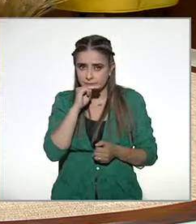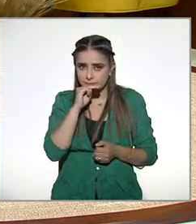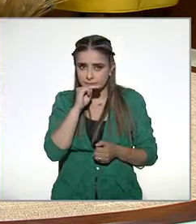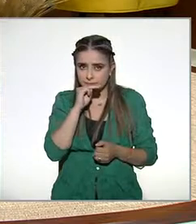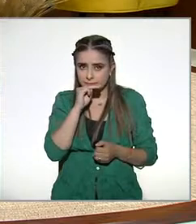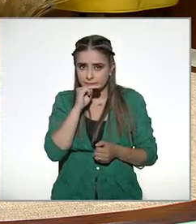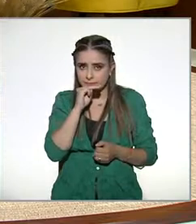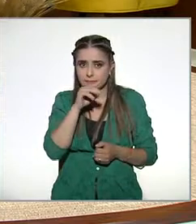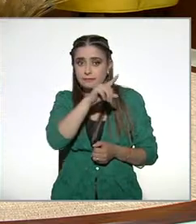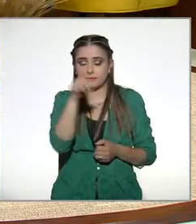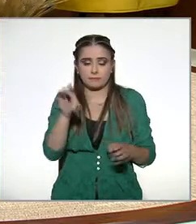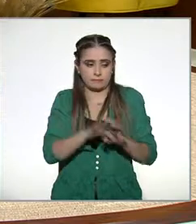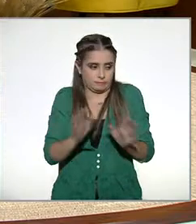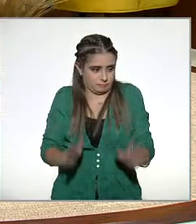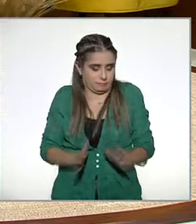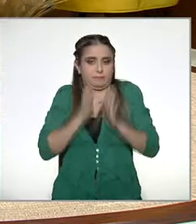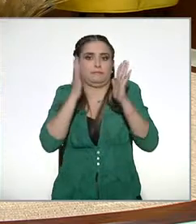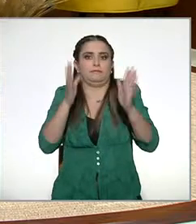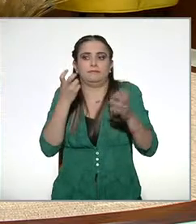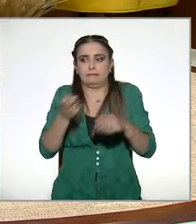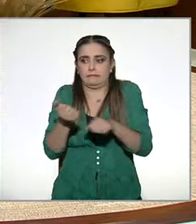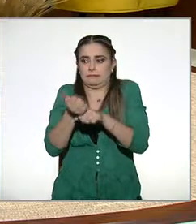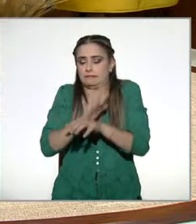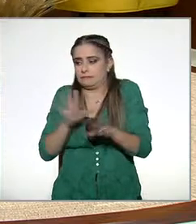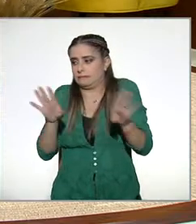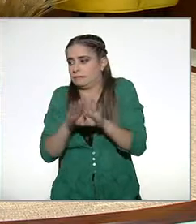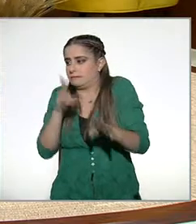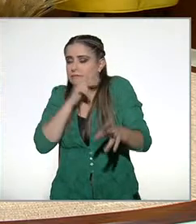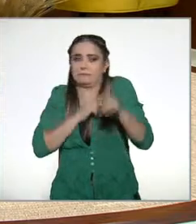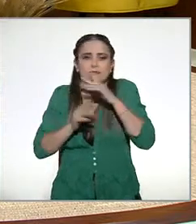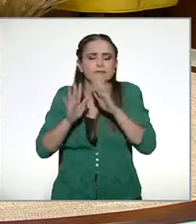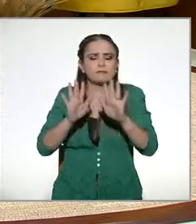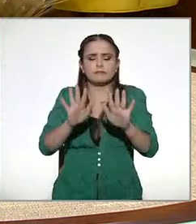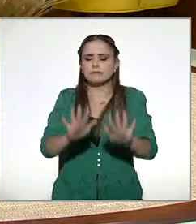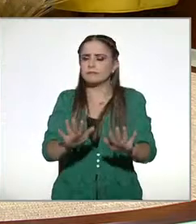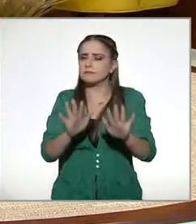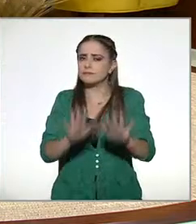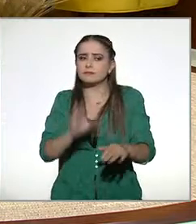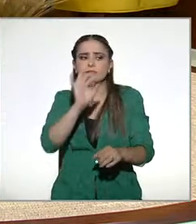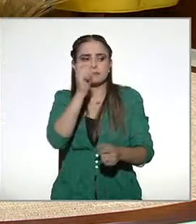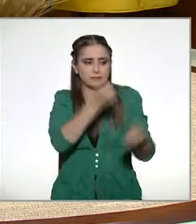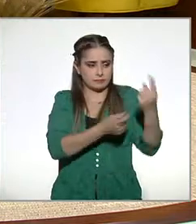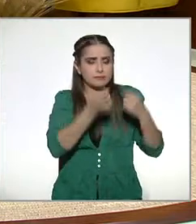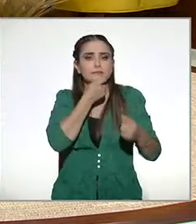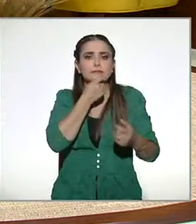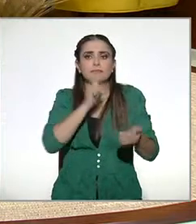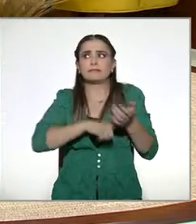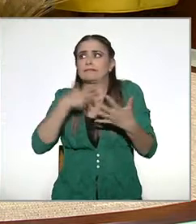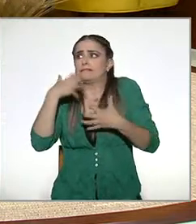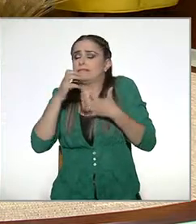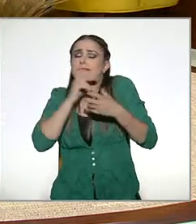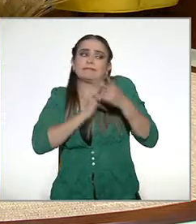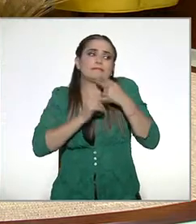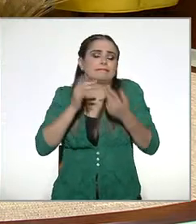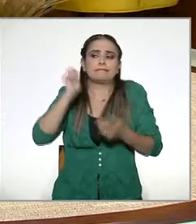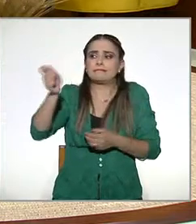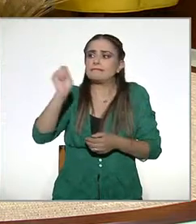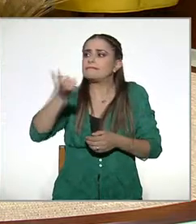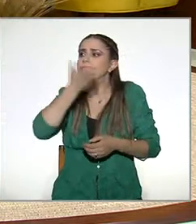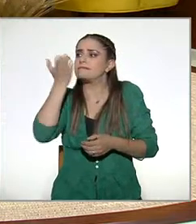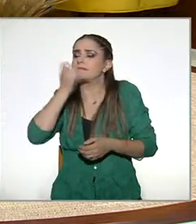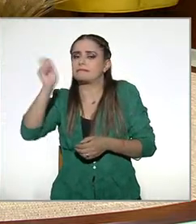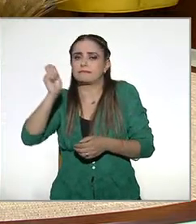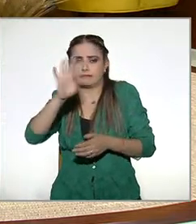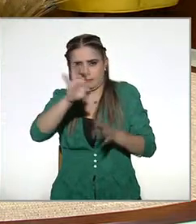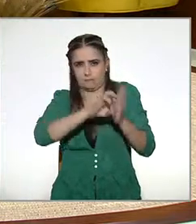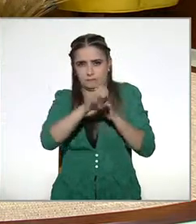no sobre reaccionen también a lo de la pandemia o sea si hay niños o niñas que están ansiosas dentro de sus casas la mayoría por lo menos las que a mí